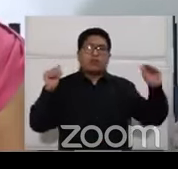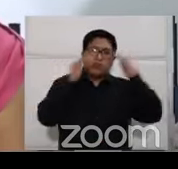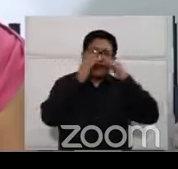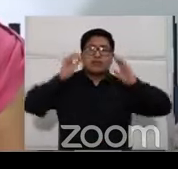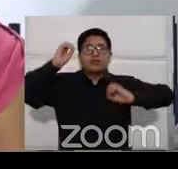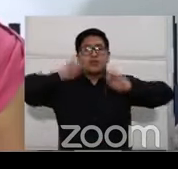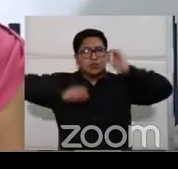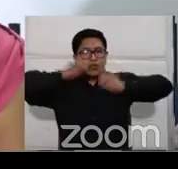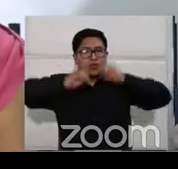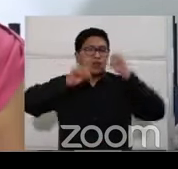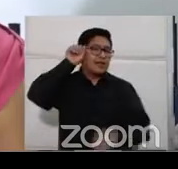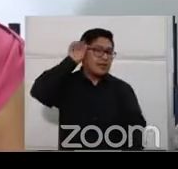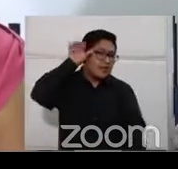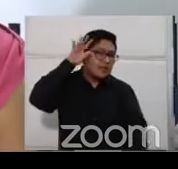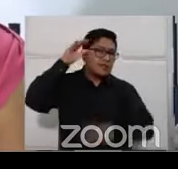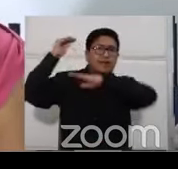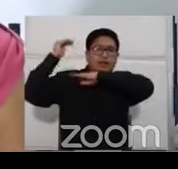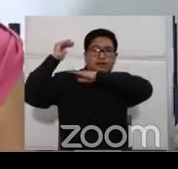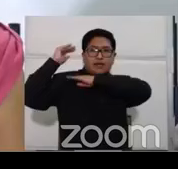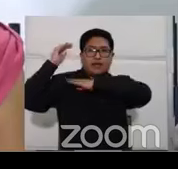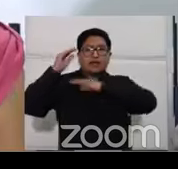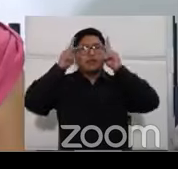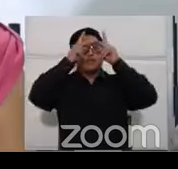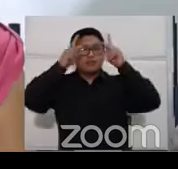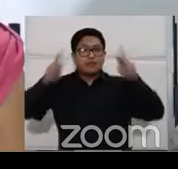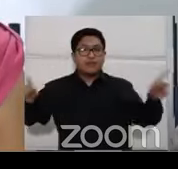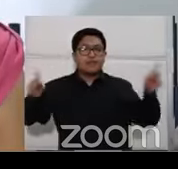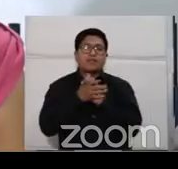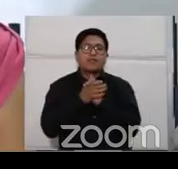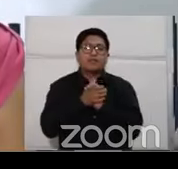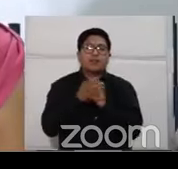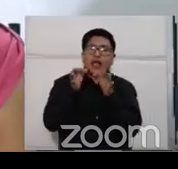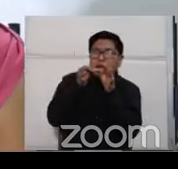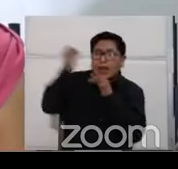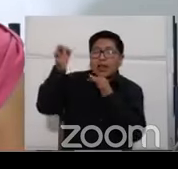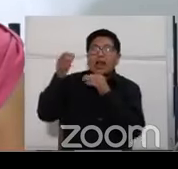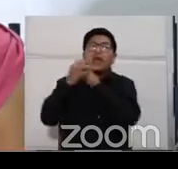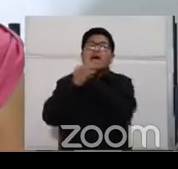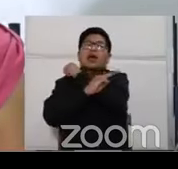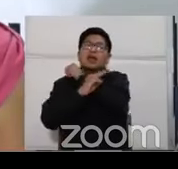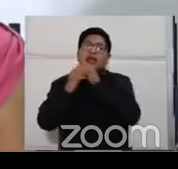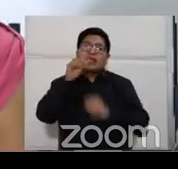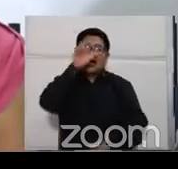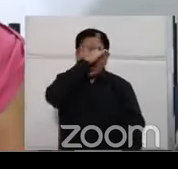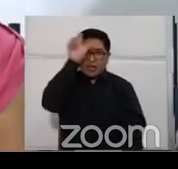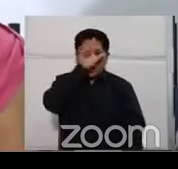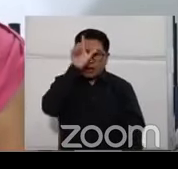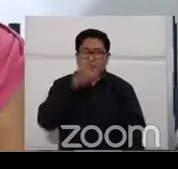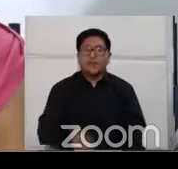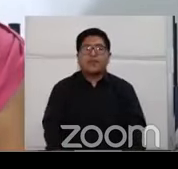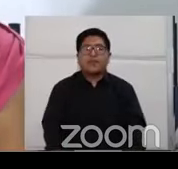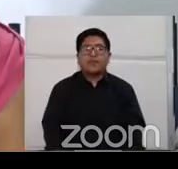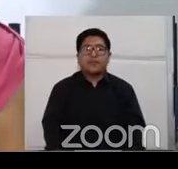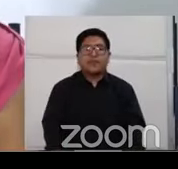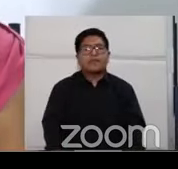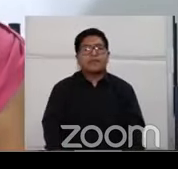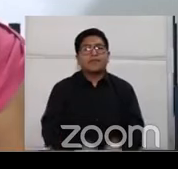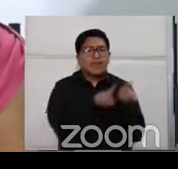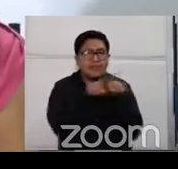tarija santa cruz potosí y el municipio de llallagua también un saludo